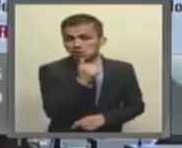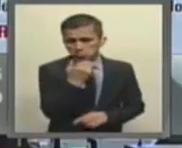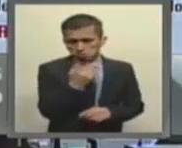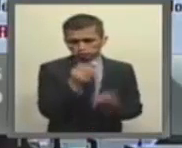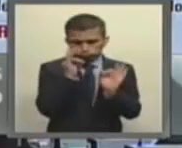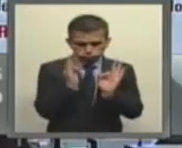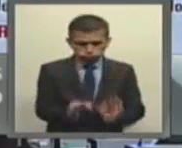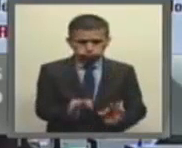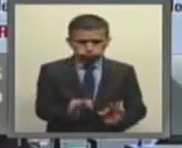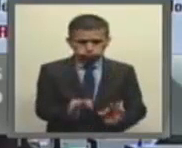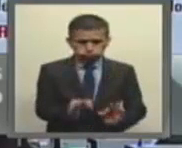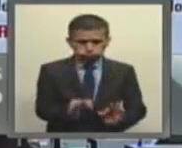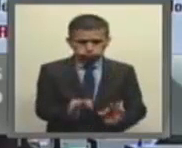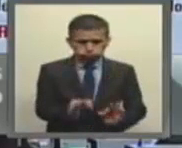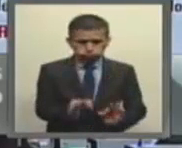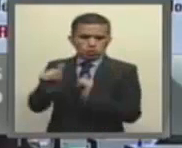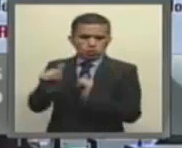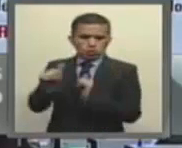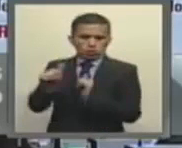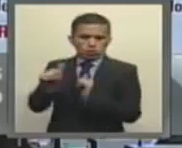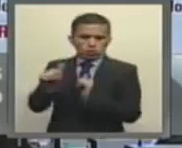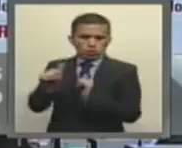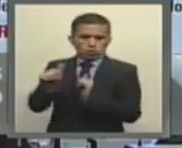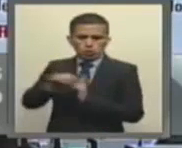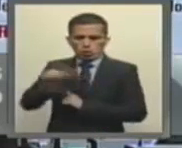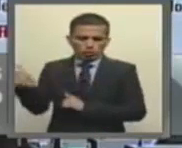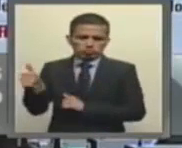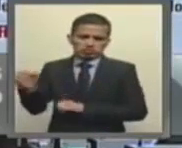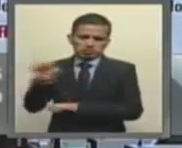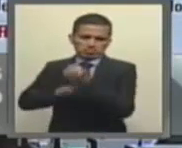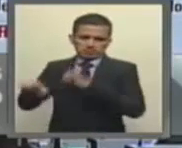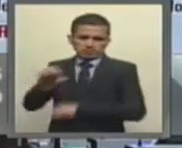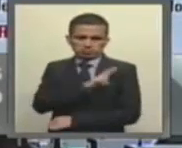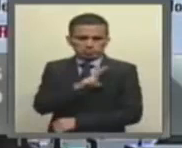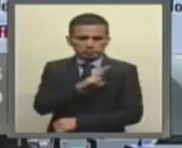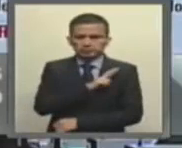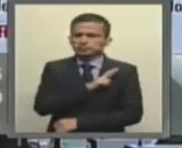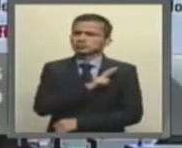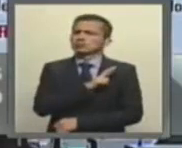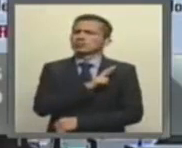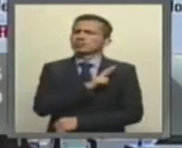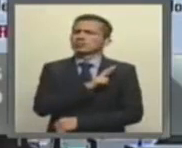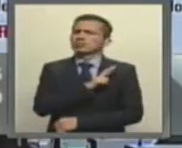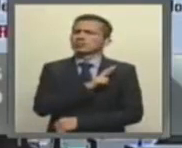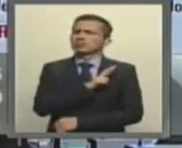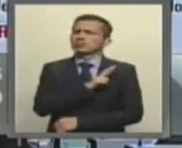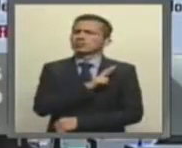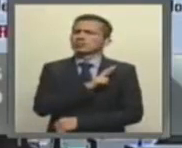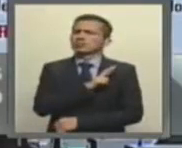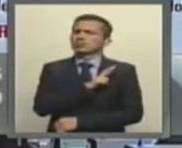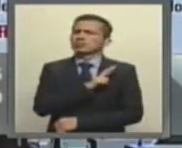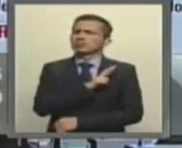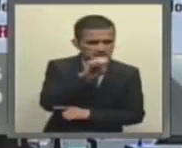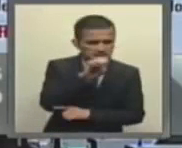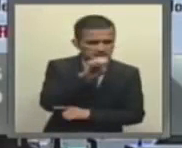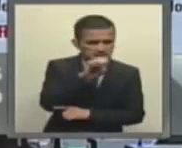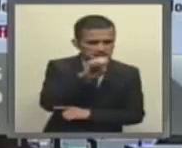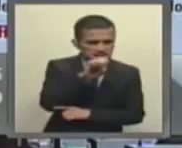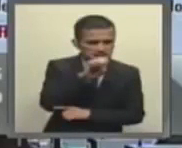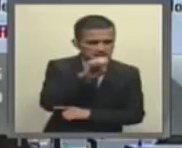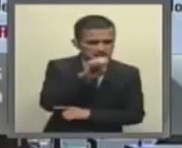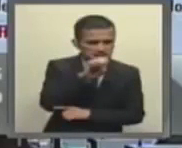administradora competitiva en el mercado. Con esto último nos preguntamos, ¿cuál es la finalidad de